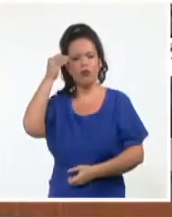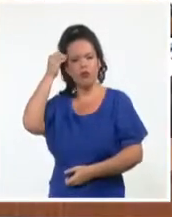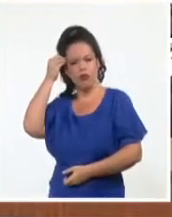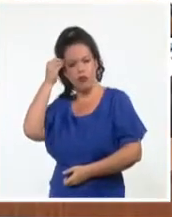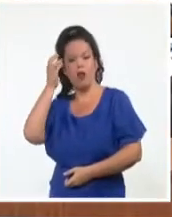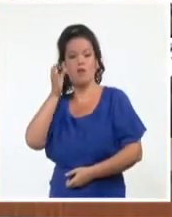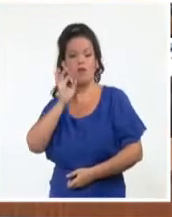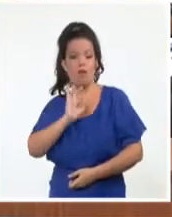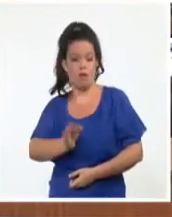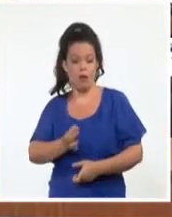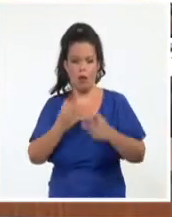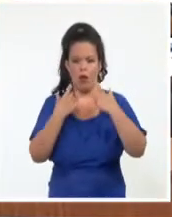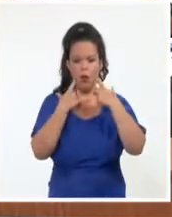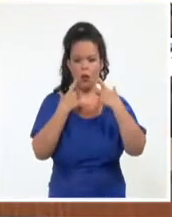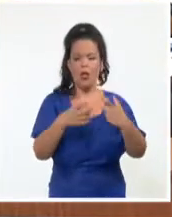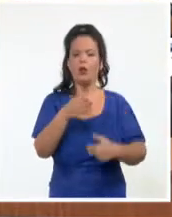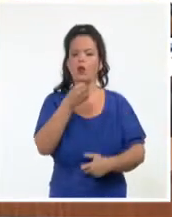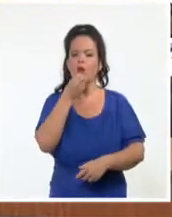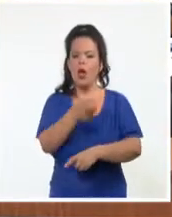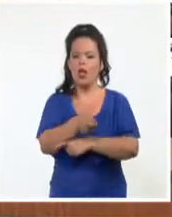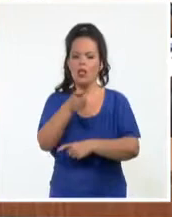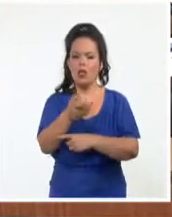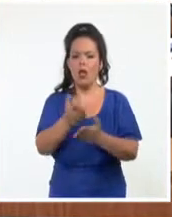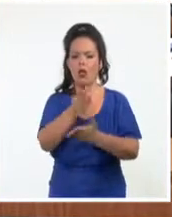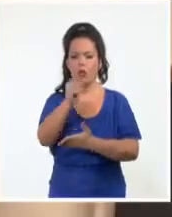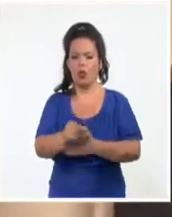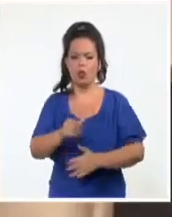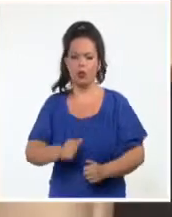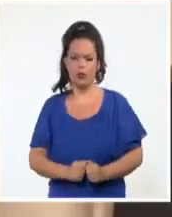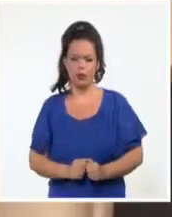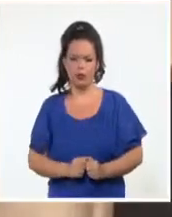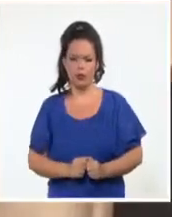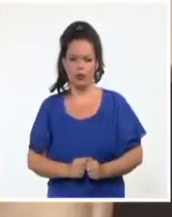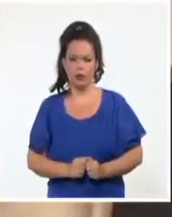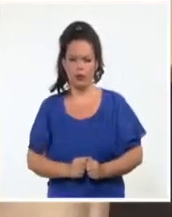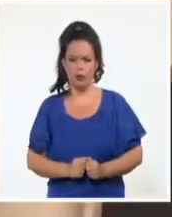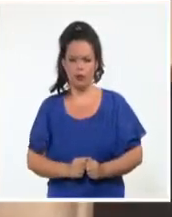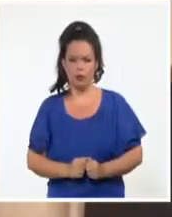ese principio a sus estudiantes. El tema ciudadano, el profesor